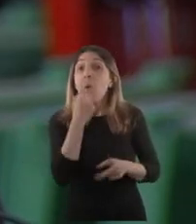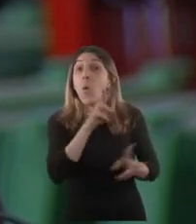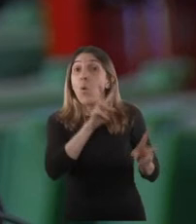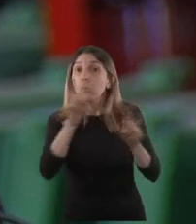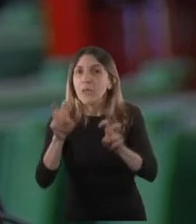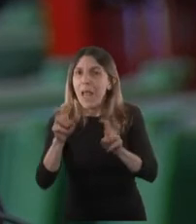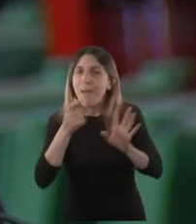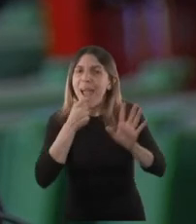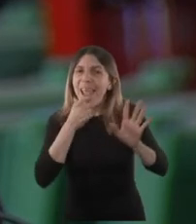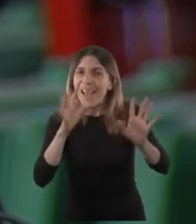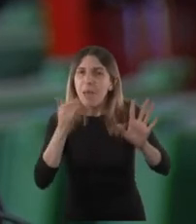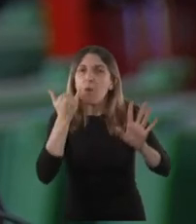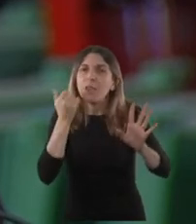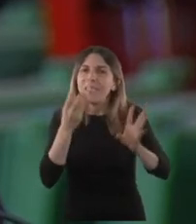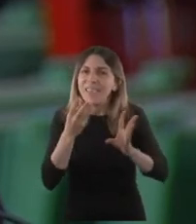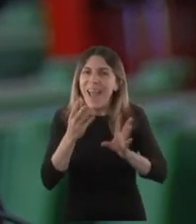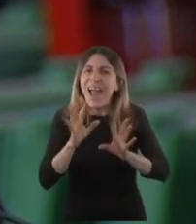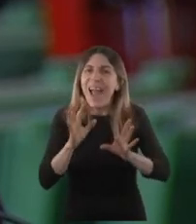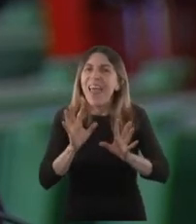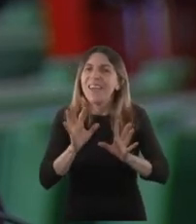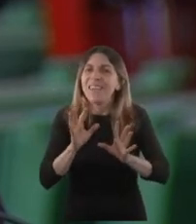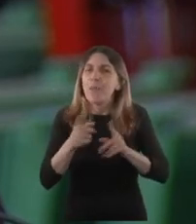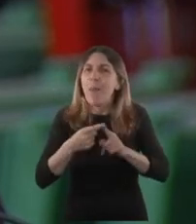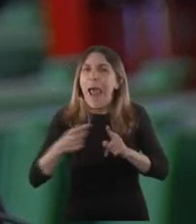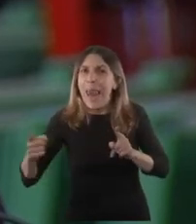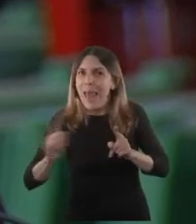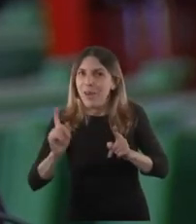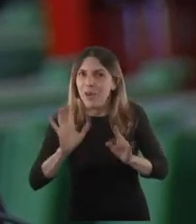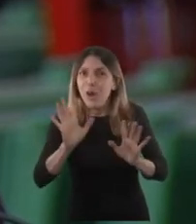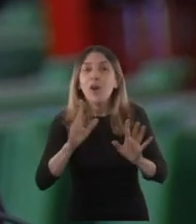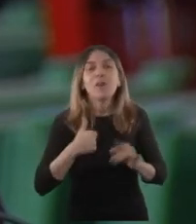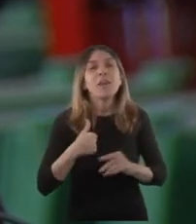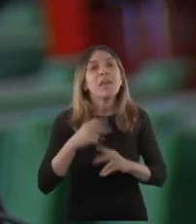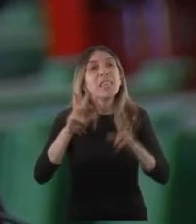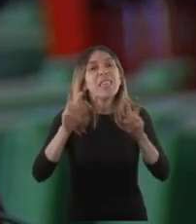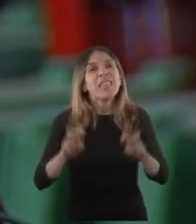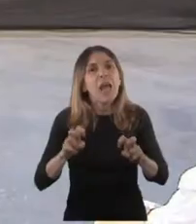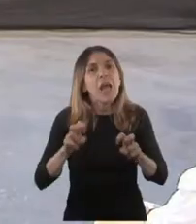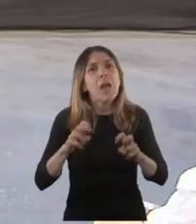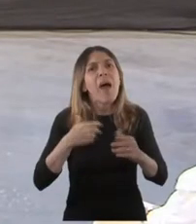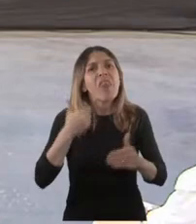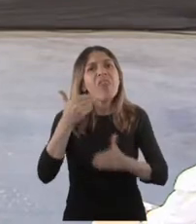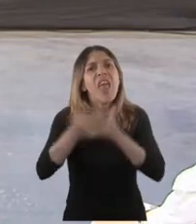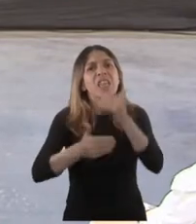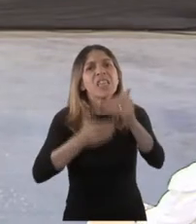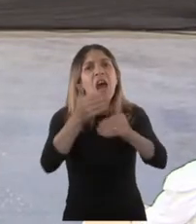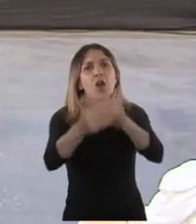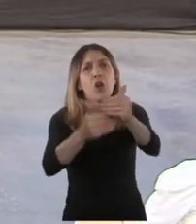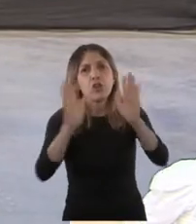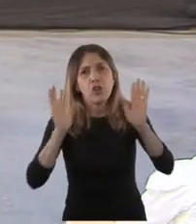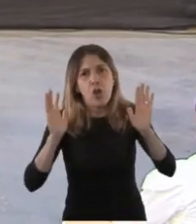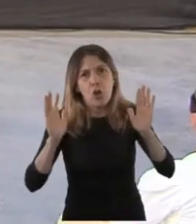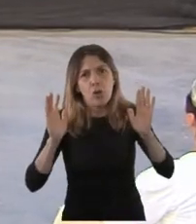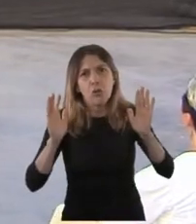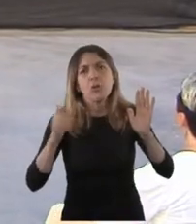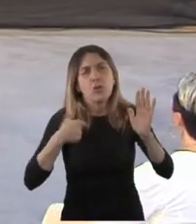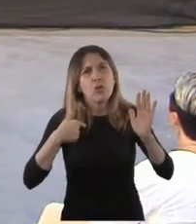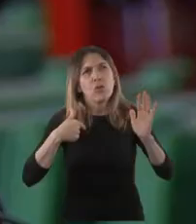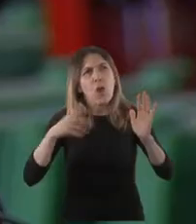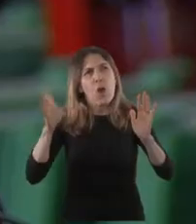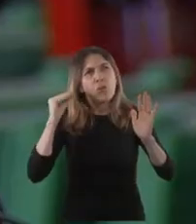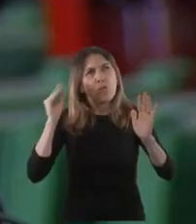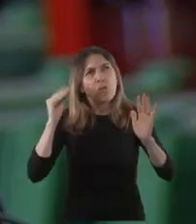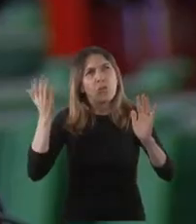ya dejo, no extiendo demasiado, que es el tema del desarrollo. ¿Sí? Yo escuché al